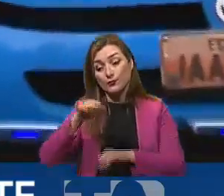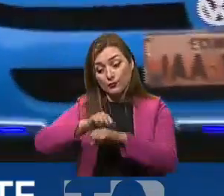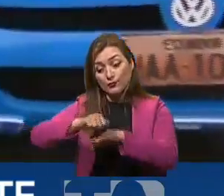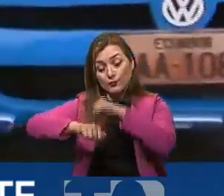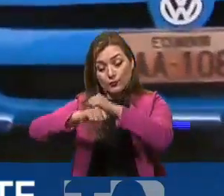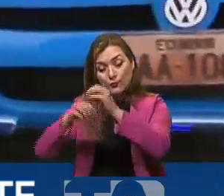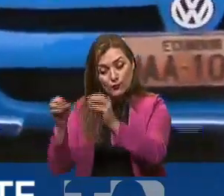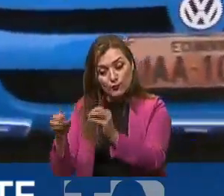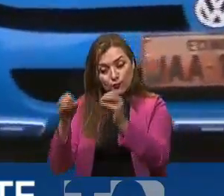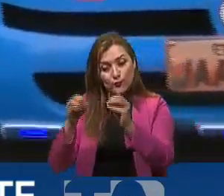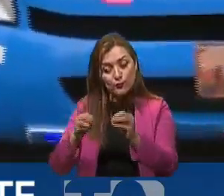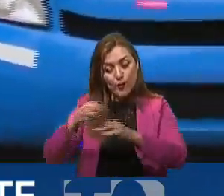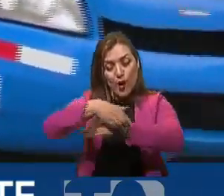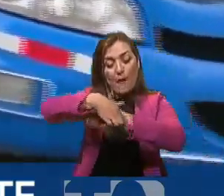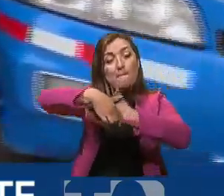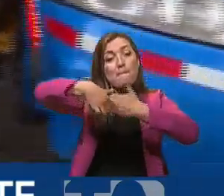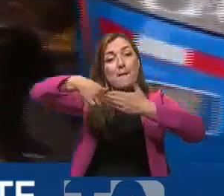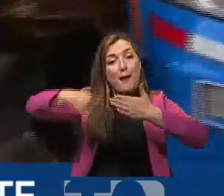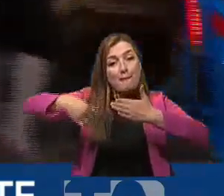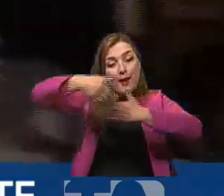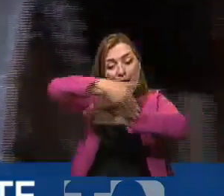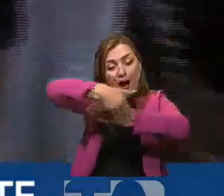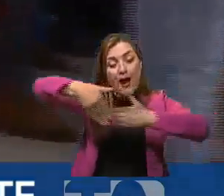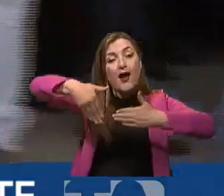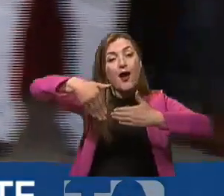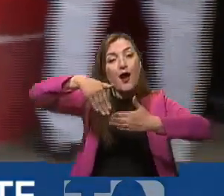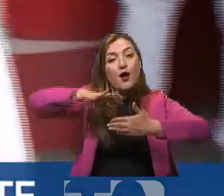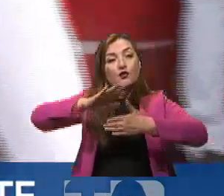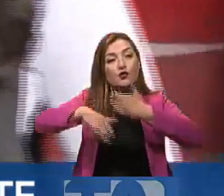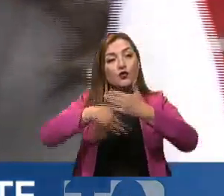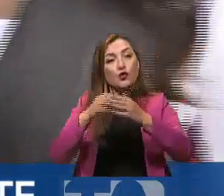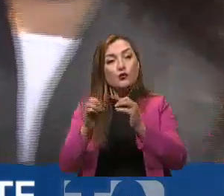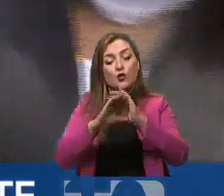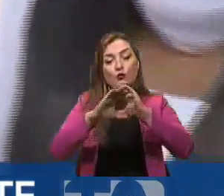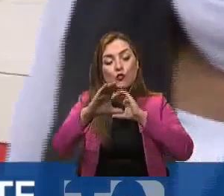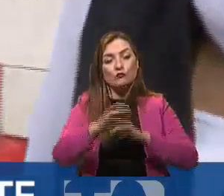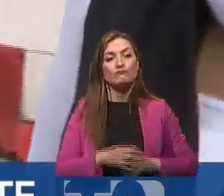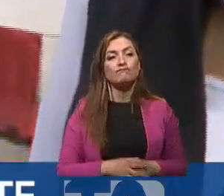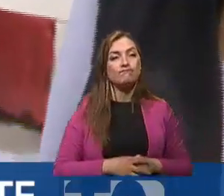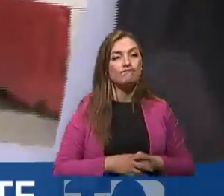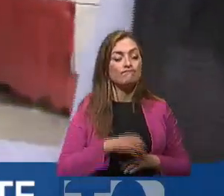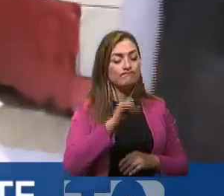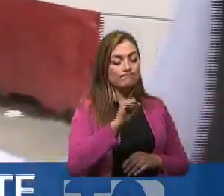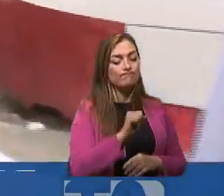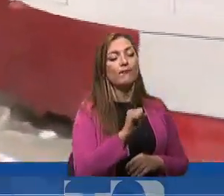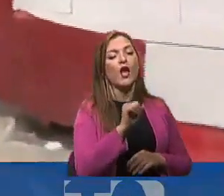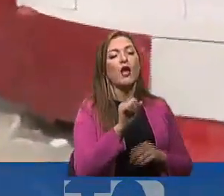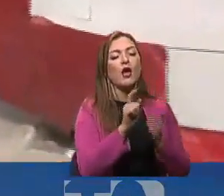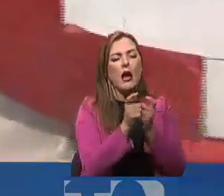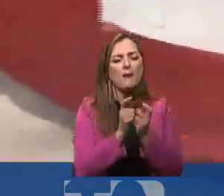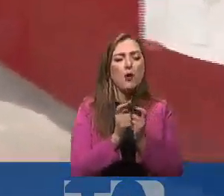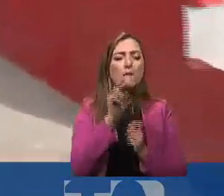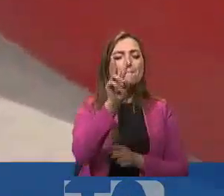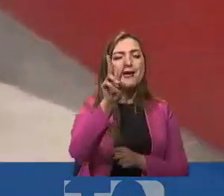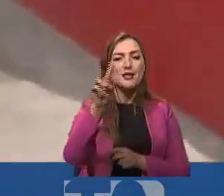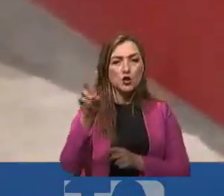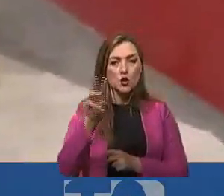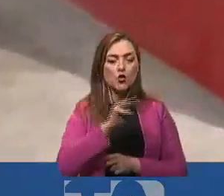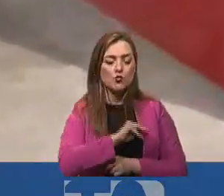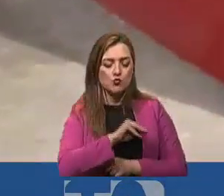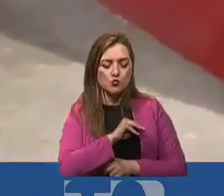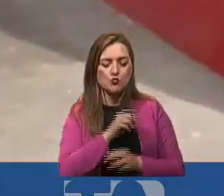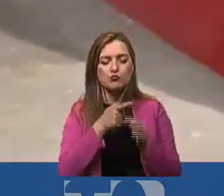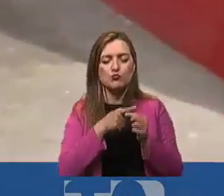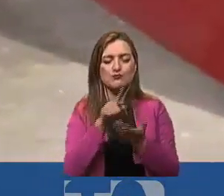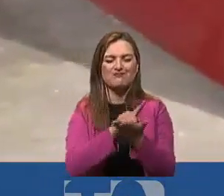reestructuración de rutas y frecuencias. Así es, esta es una de las 22 modificaciones que hemos realizado en el Distrito Metropolitano de Quito con la finalidad